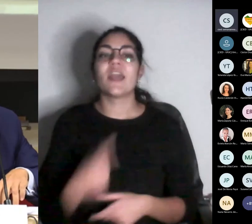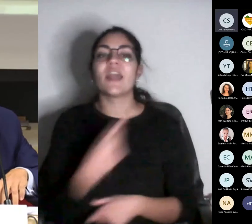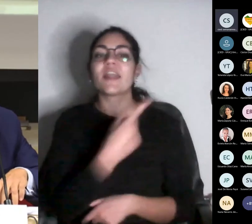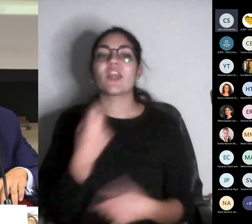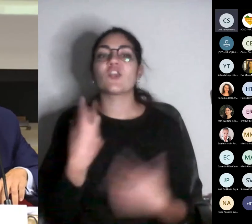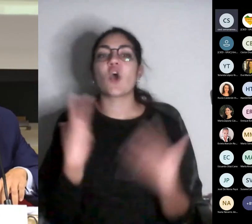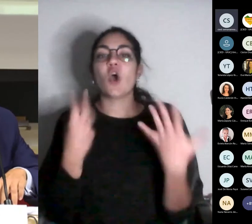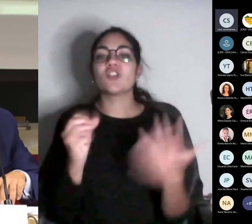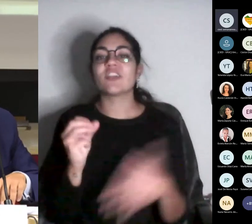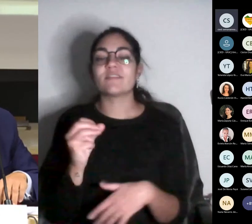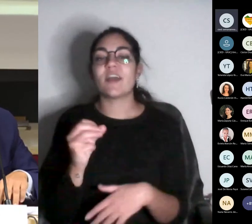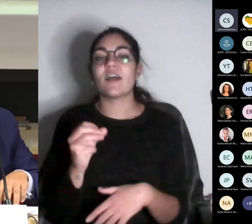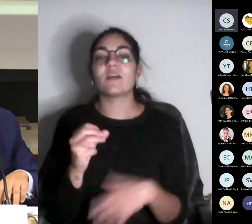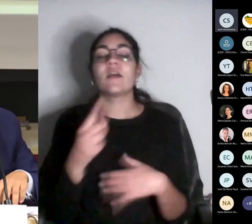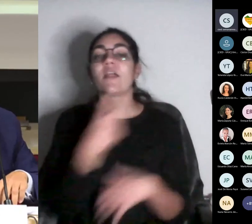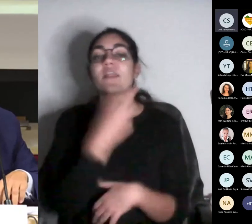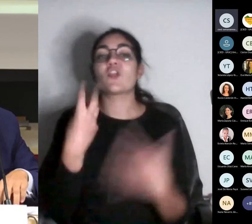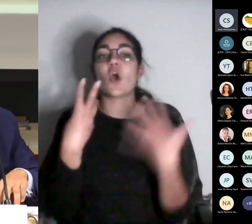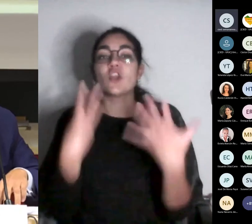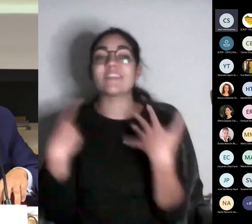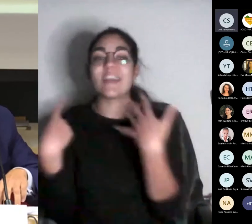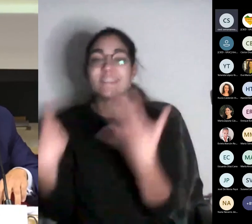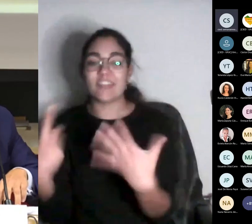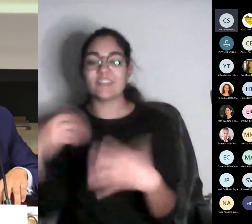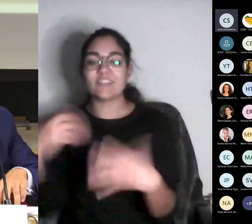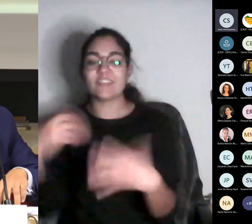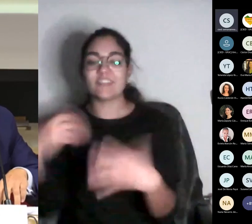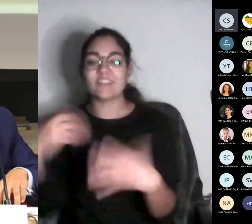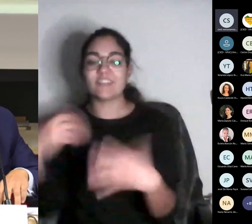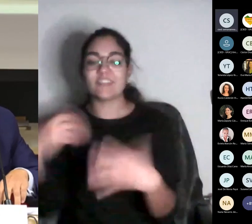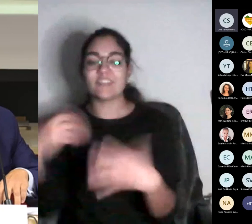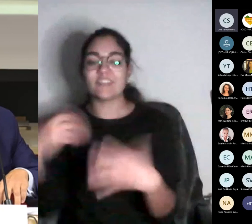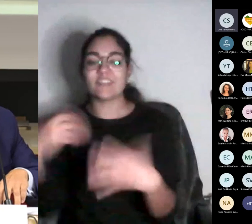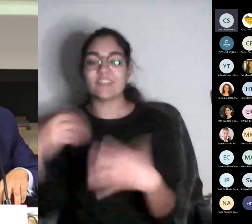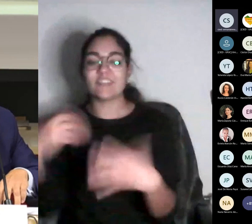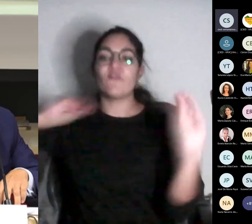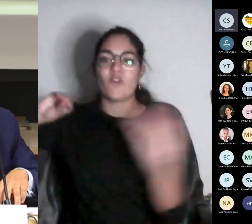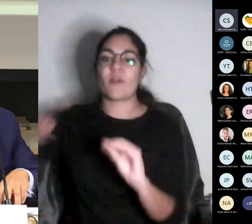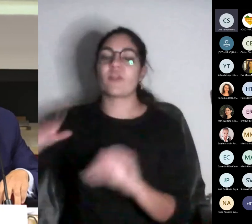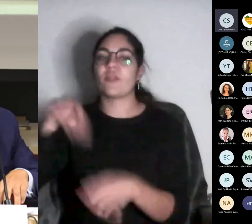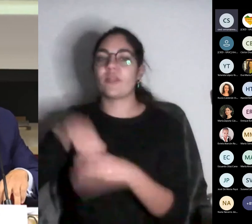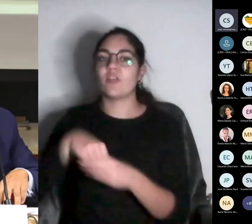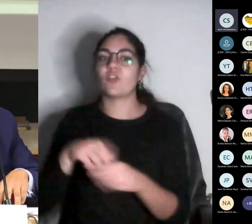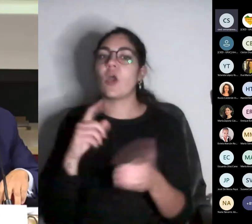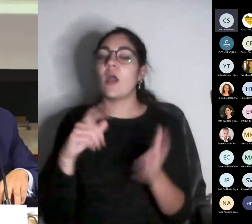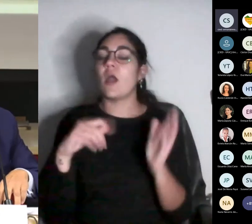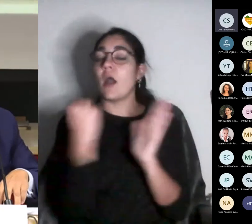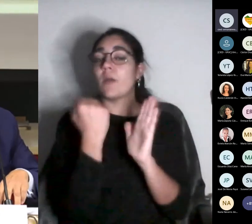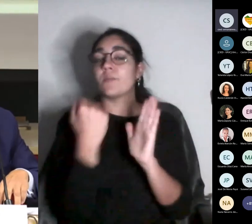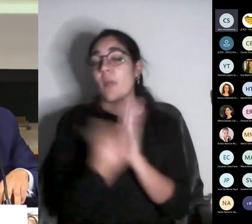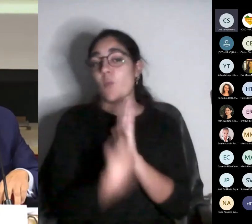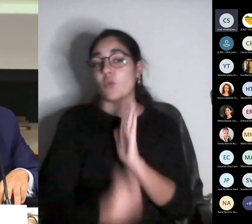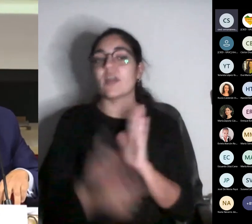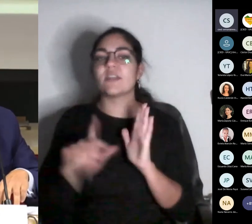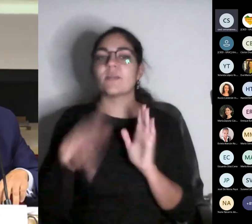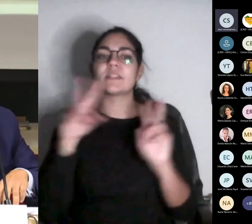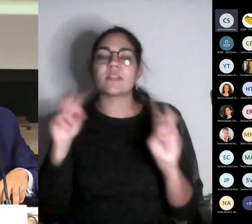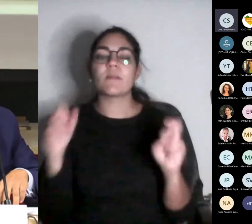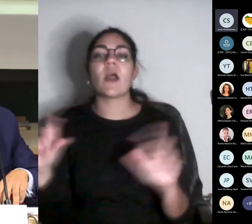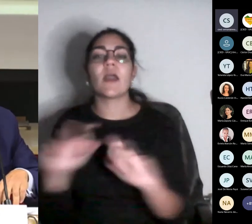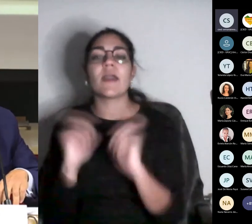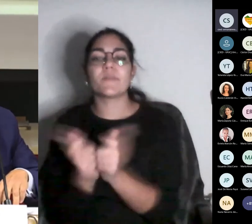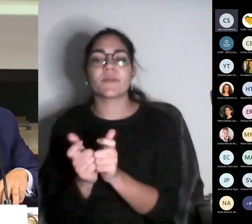186 inscritos en los 6 talleres impartidos y 68 en el encuentro de coordinadores. También